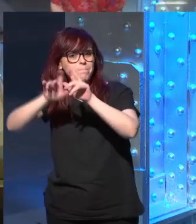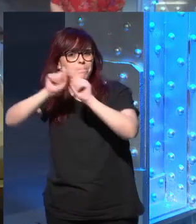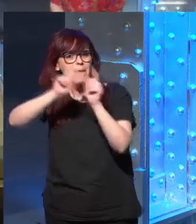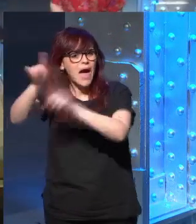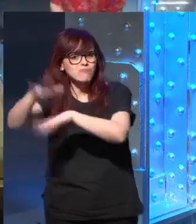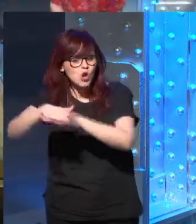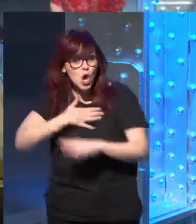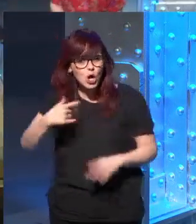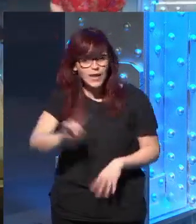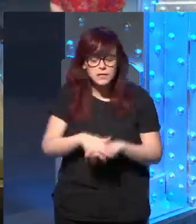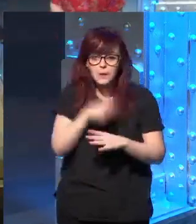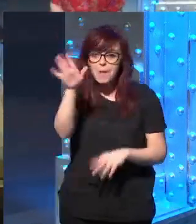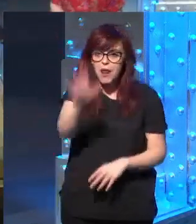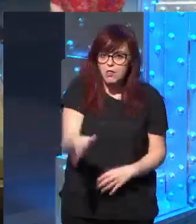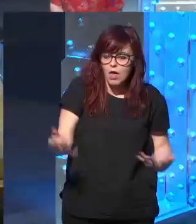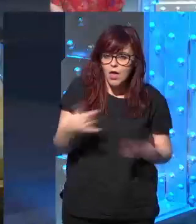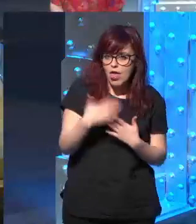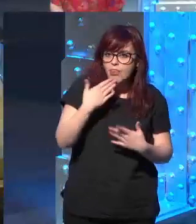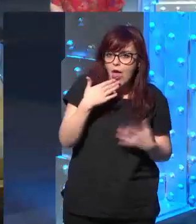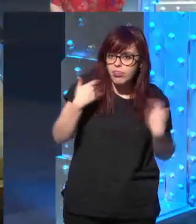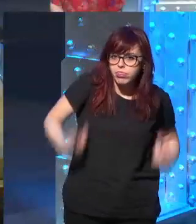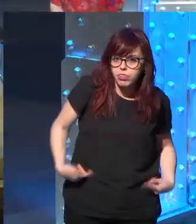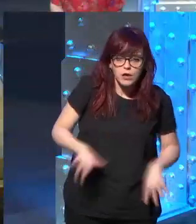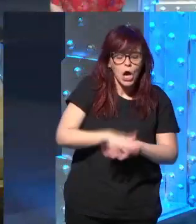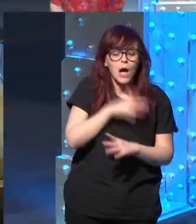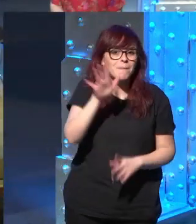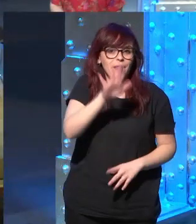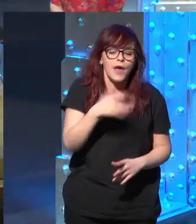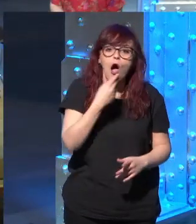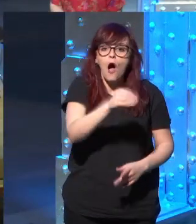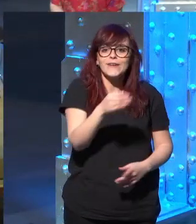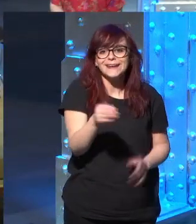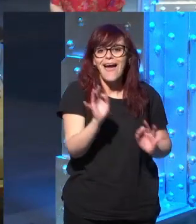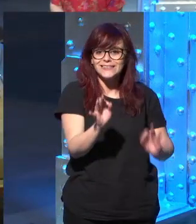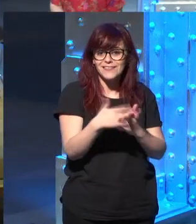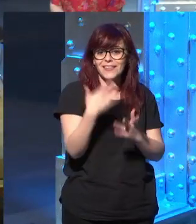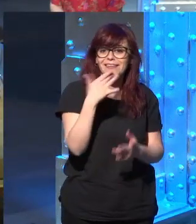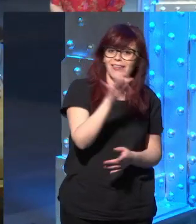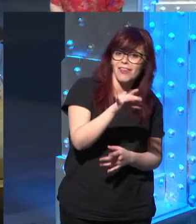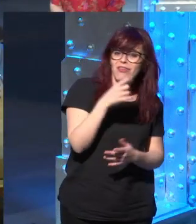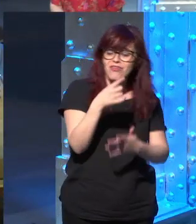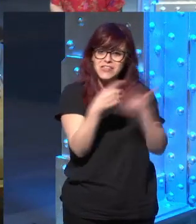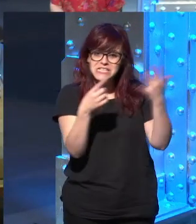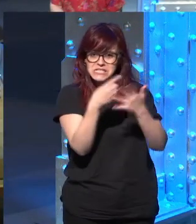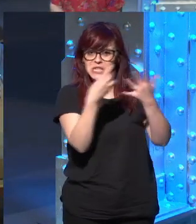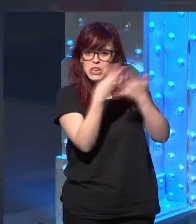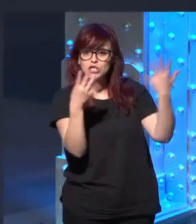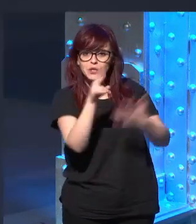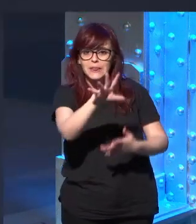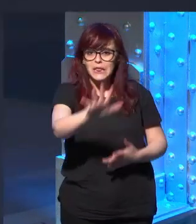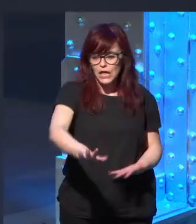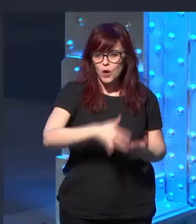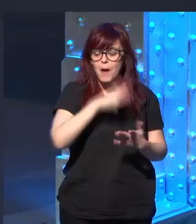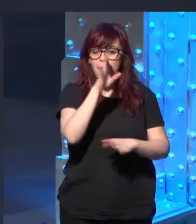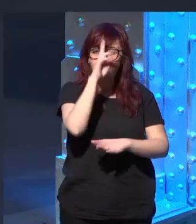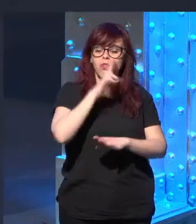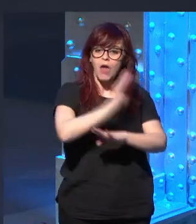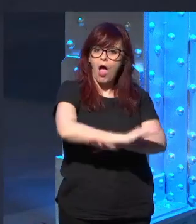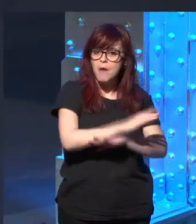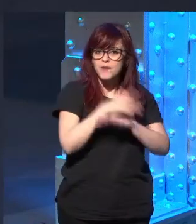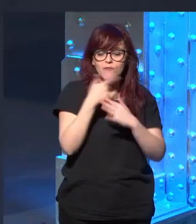siempre, todavía, no tuviéramos, o sea, como si no tuviéramos la edad que tenemos, como si siempre tuviéramos 15, 16, 18 años, 25, pero es que